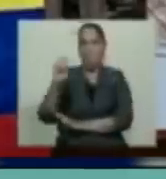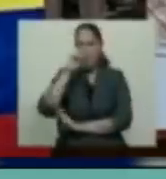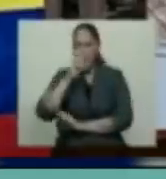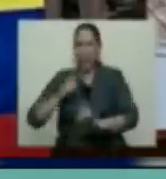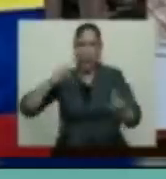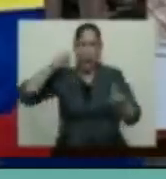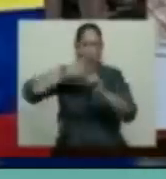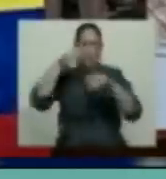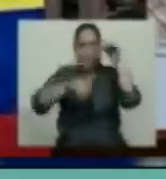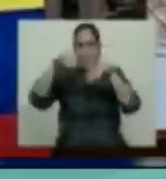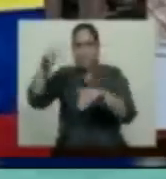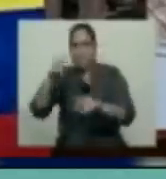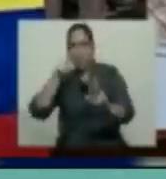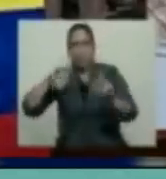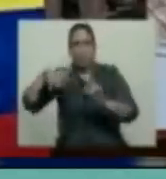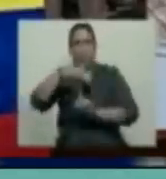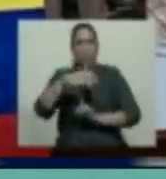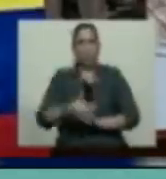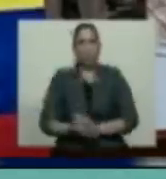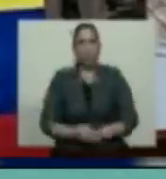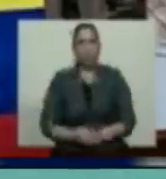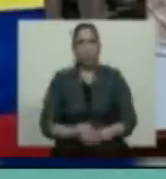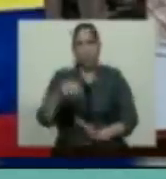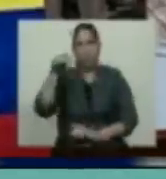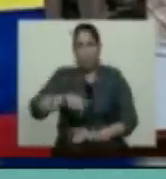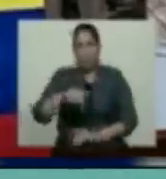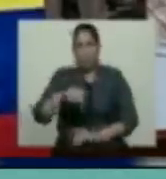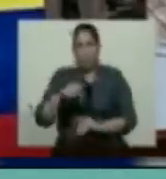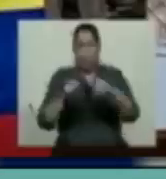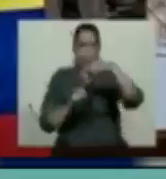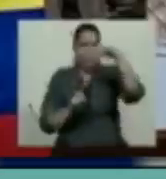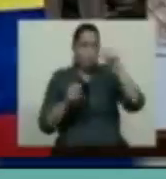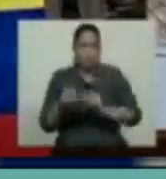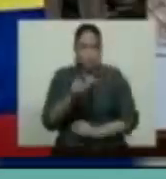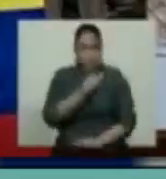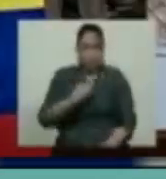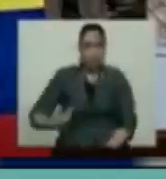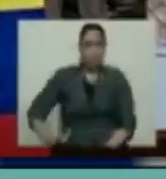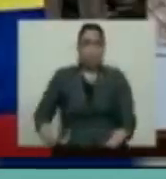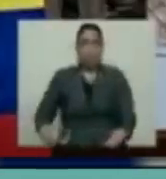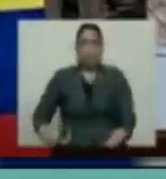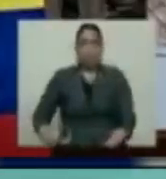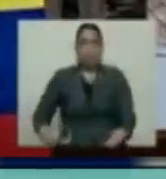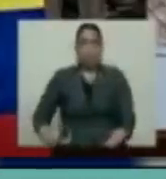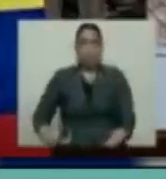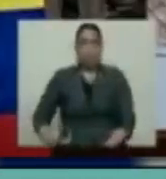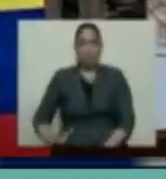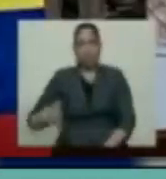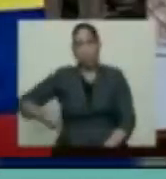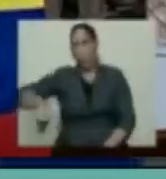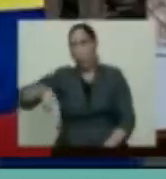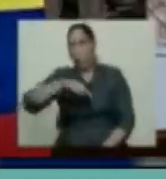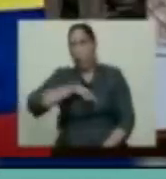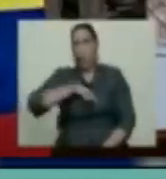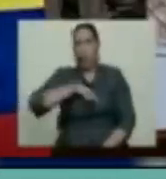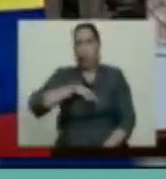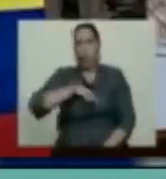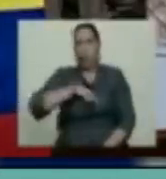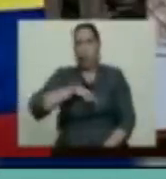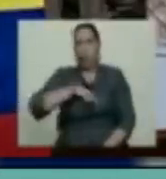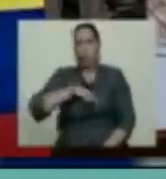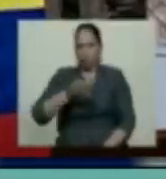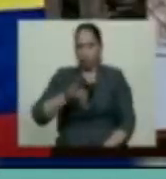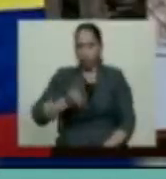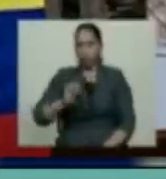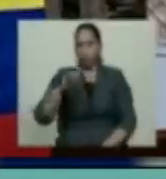el Vaticano como Estado no puede cortar las relaciones, y más cuando un país está tan en crisis que necesita de su mediación. Inés, ¿cómo